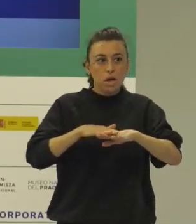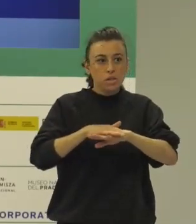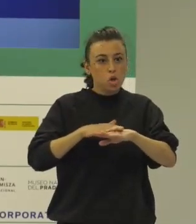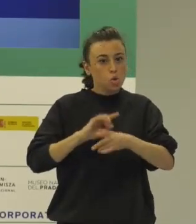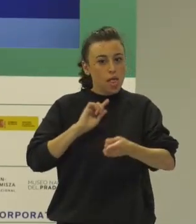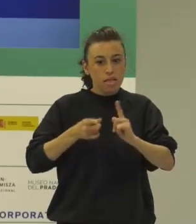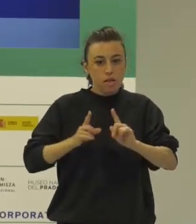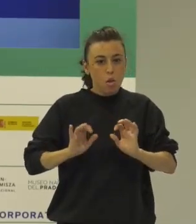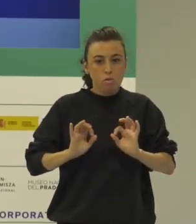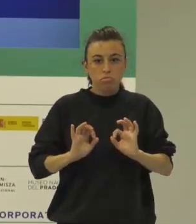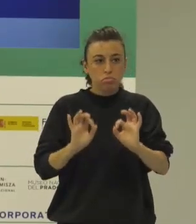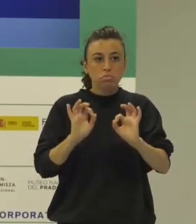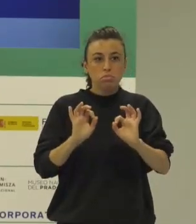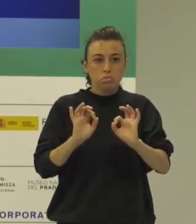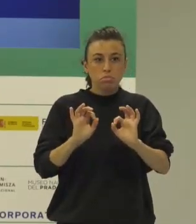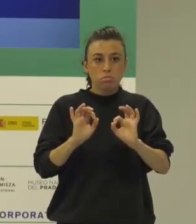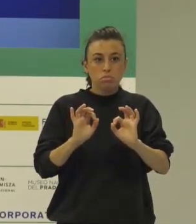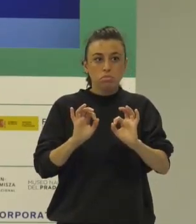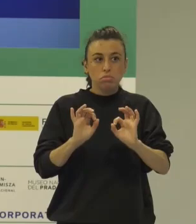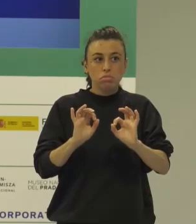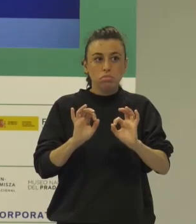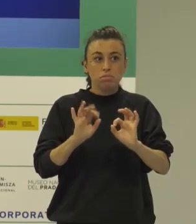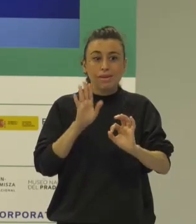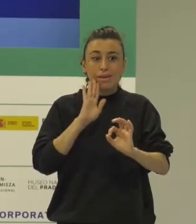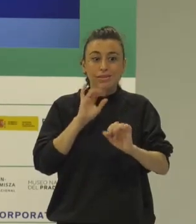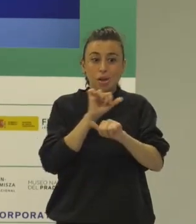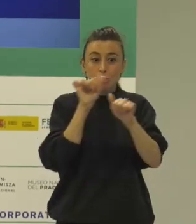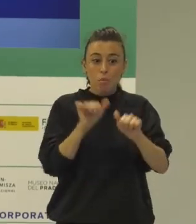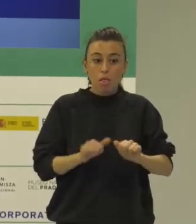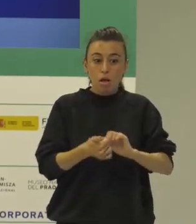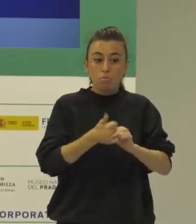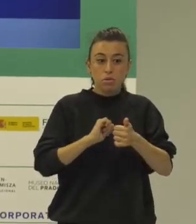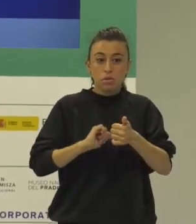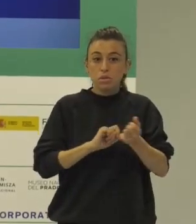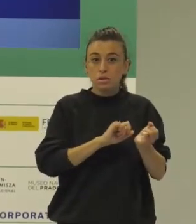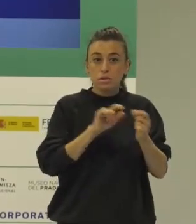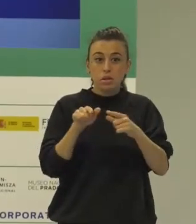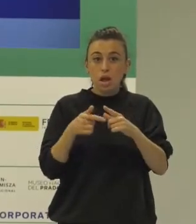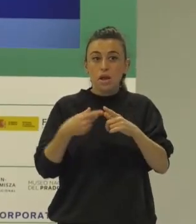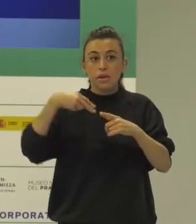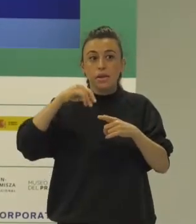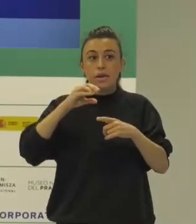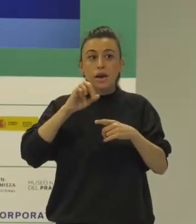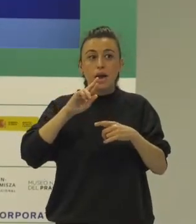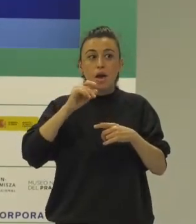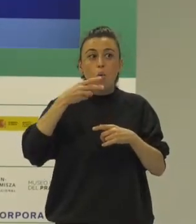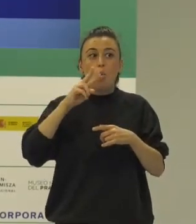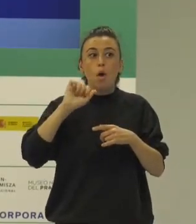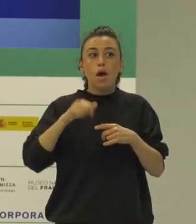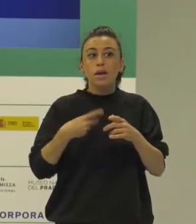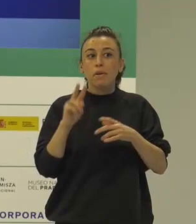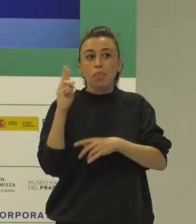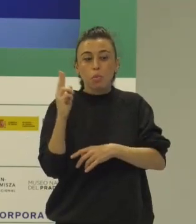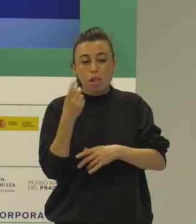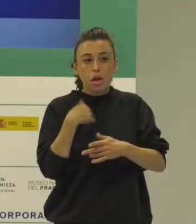letras y ha exportado ese modelo a Nicaragua, a Venezuela, bueno, y a buena parte de la